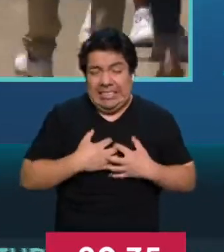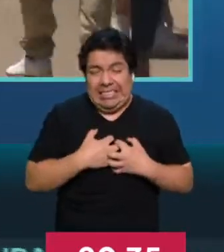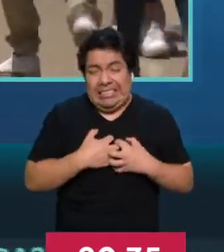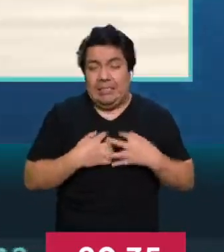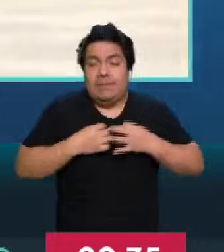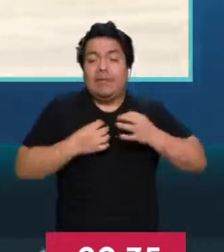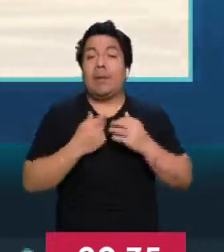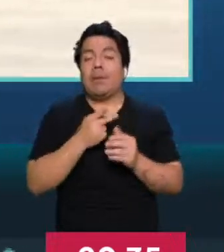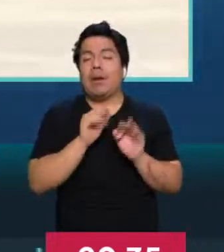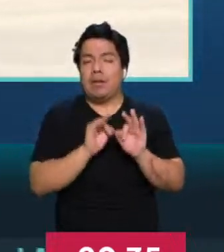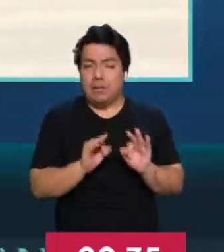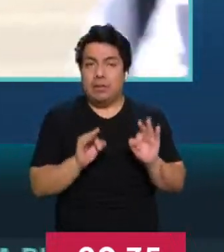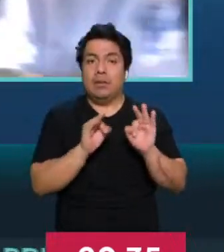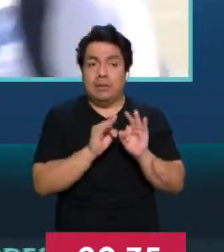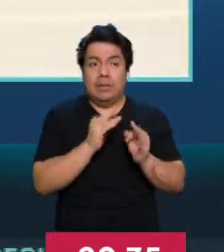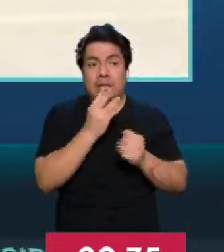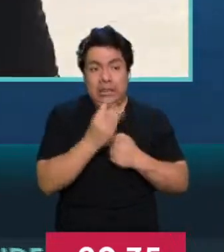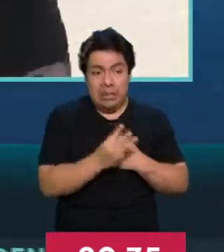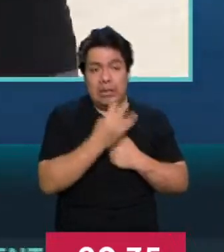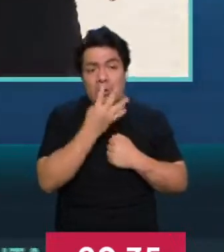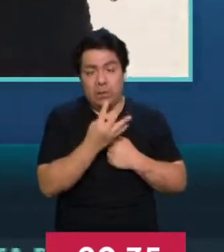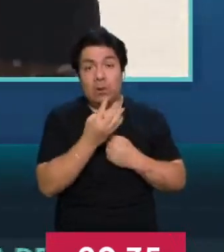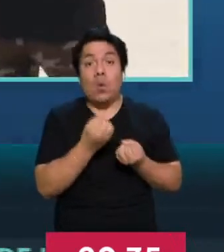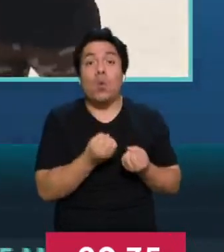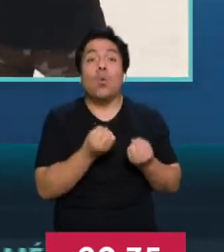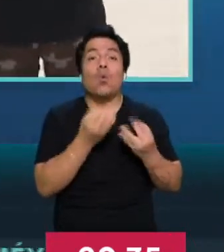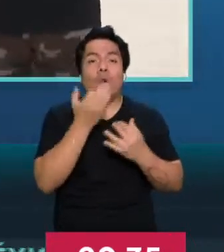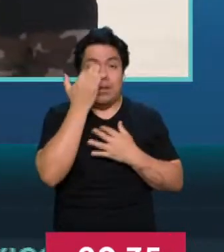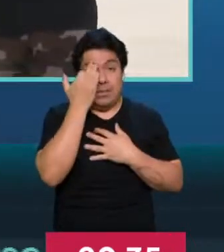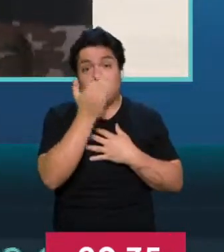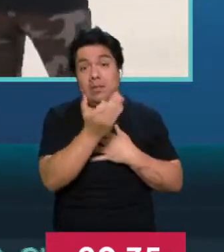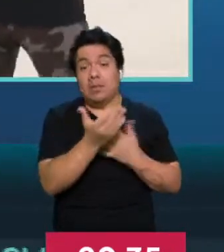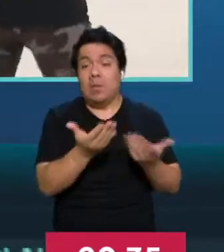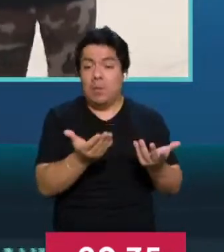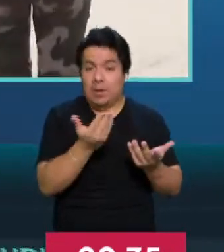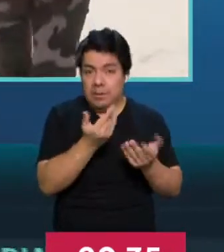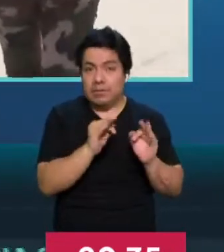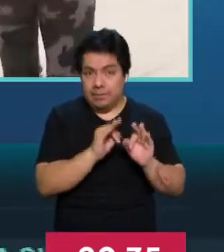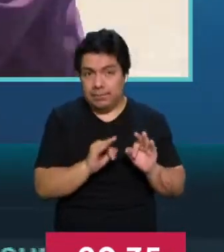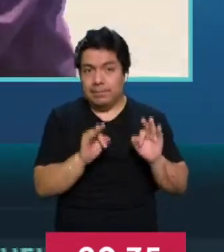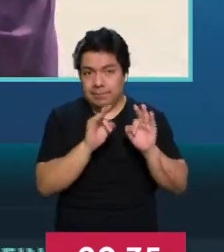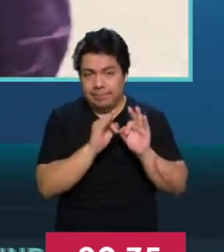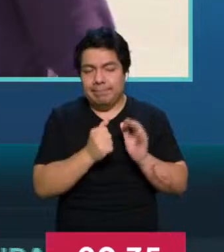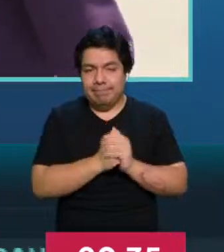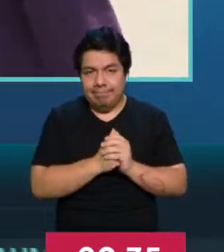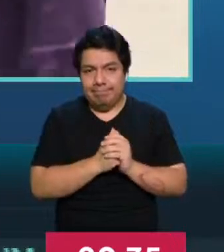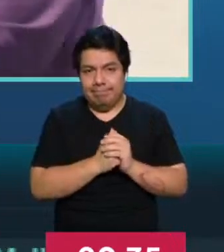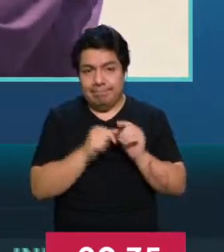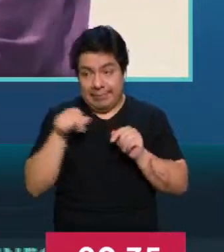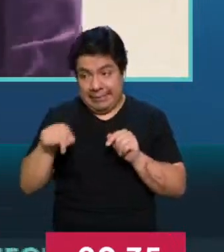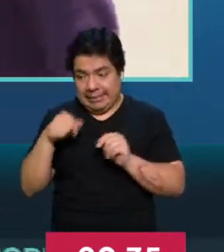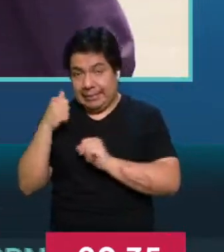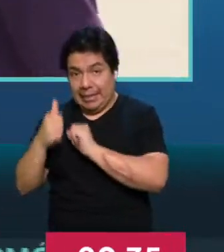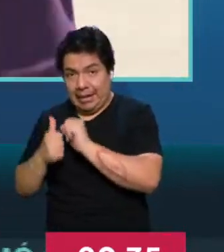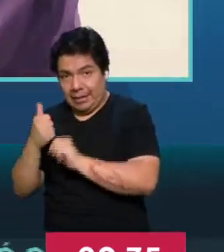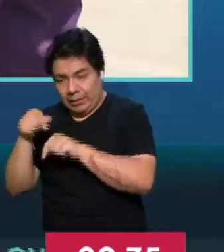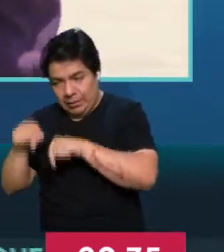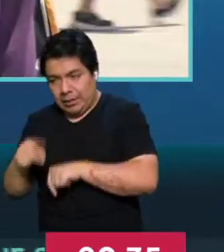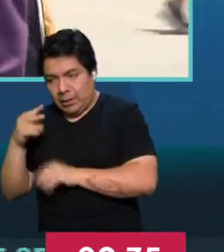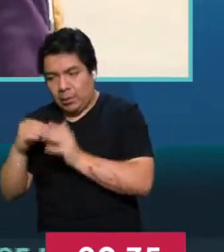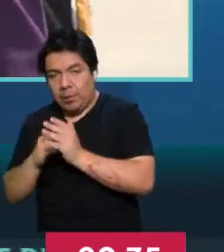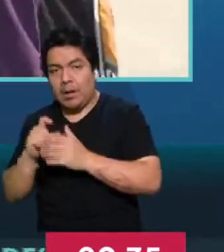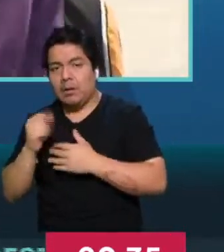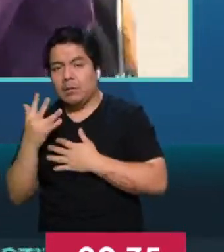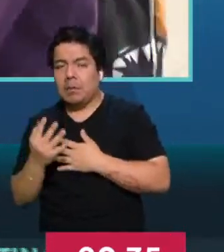pero no solo es importante saber si va a haber 3 o 4, sino más bien cuánto van a durar, eso es lo importante. Entonces, este año estamos previendo